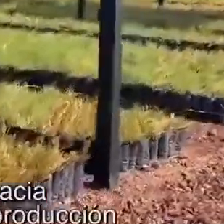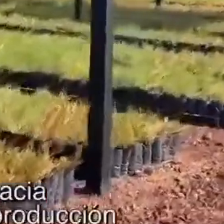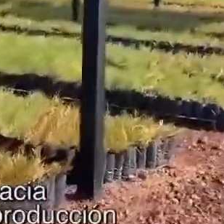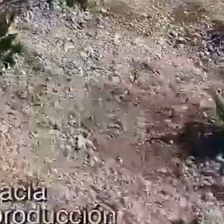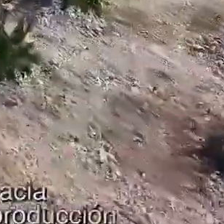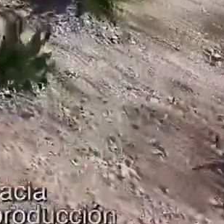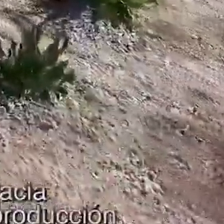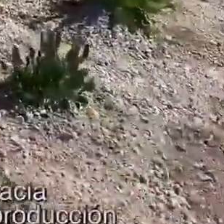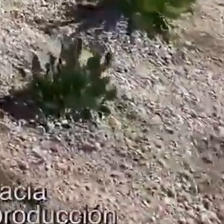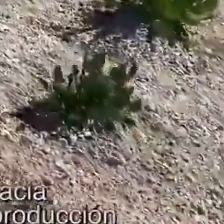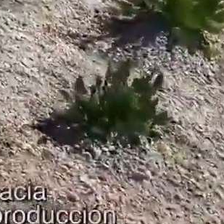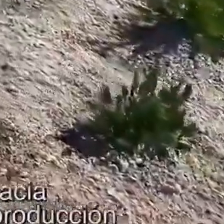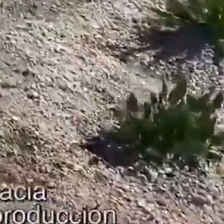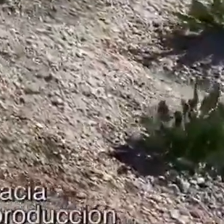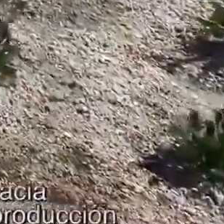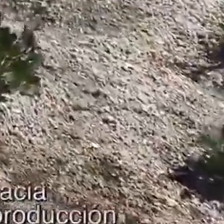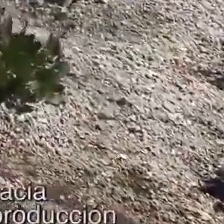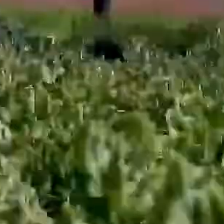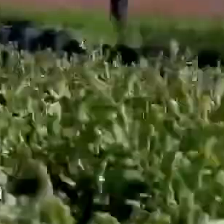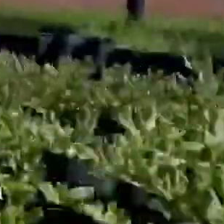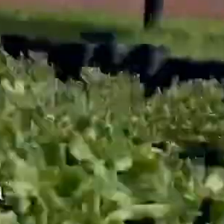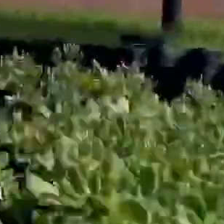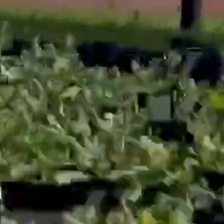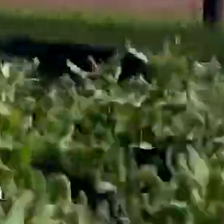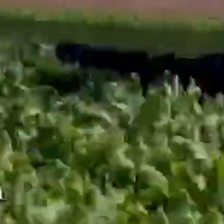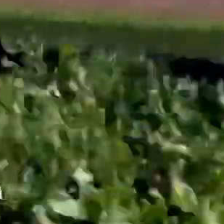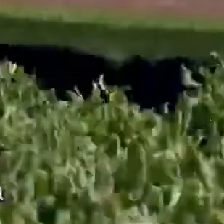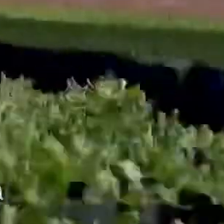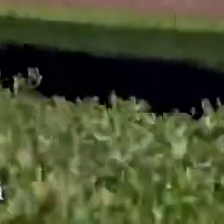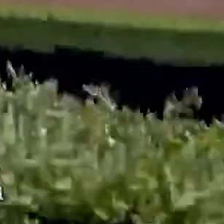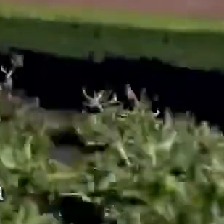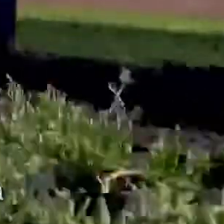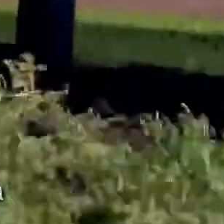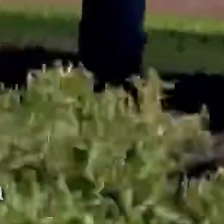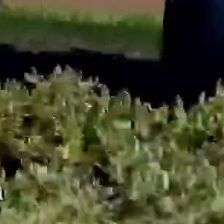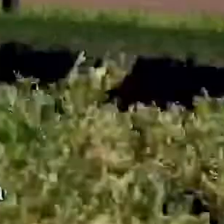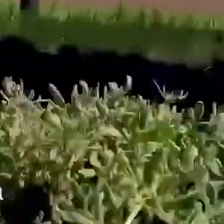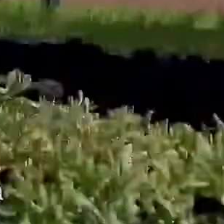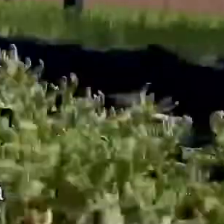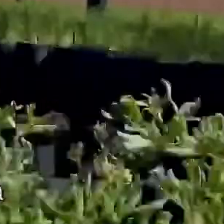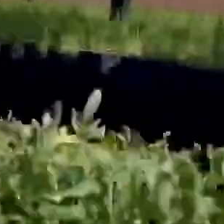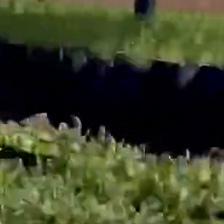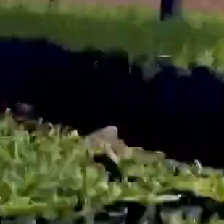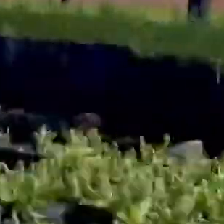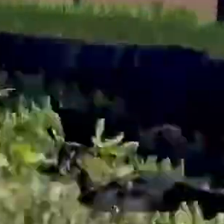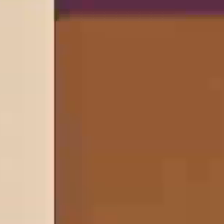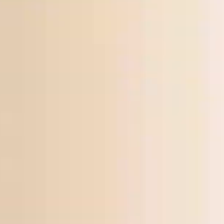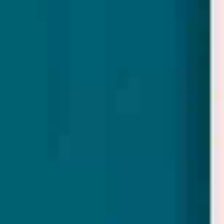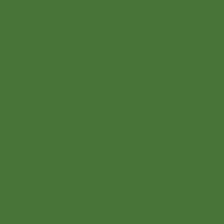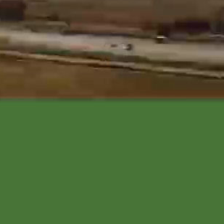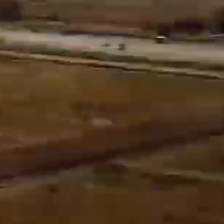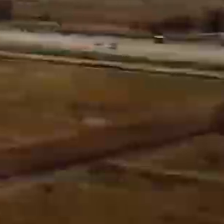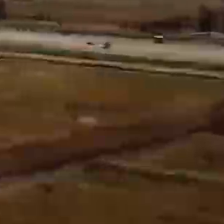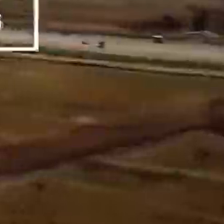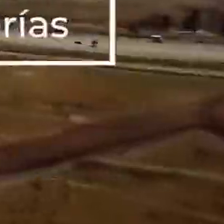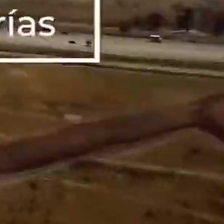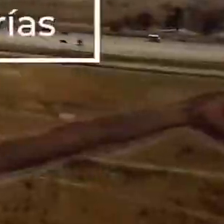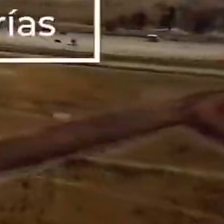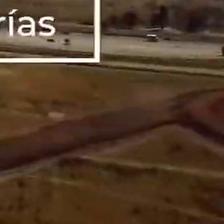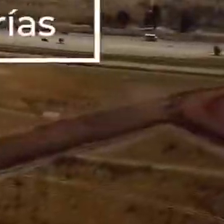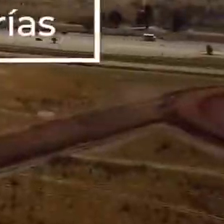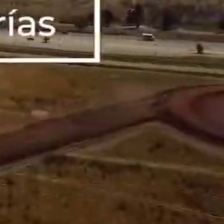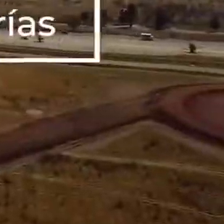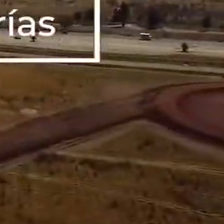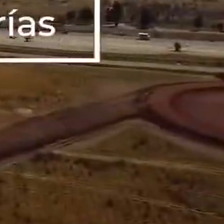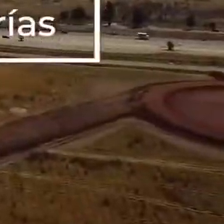las plataformas destinadas para su manejo y producción y la construcción de fosas en la zona de producción de plantas. Reforzamiento y